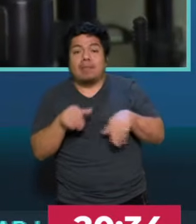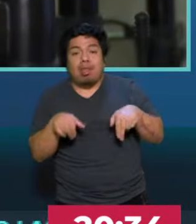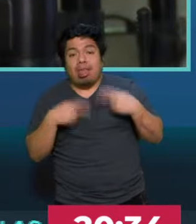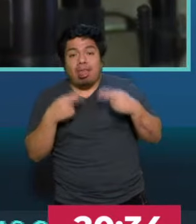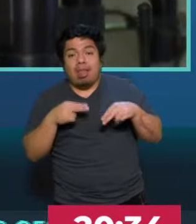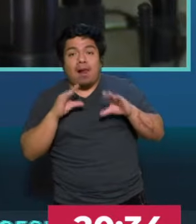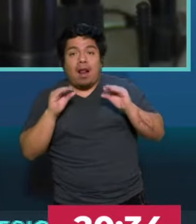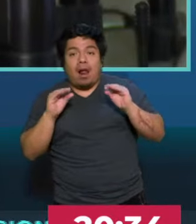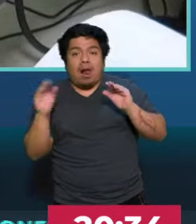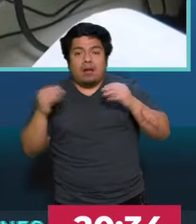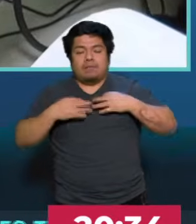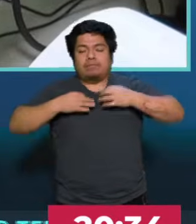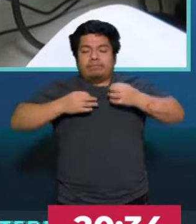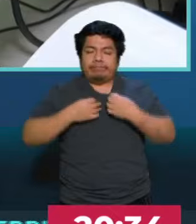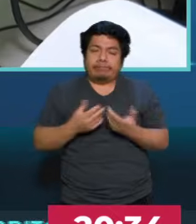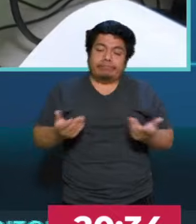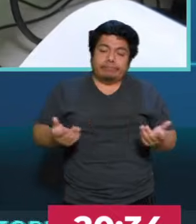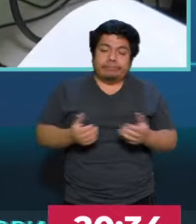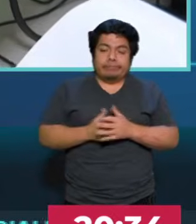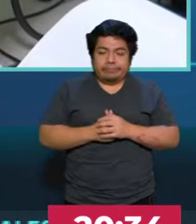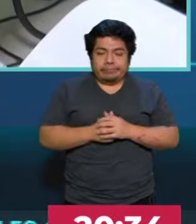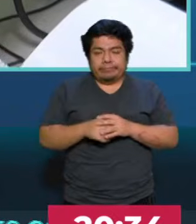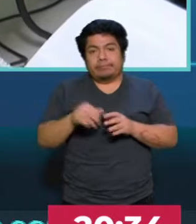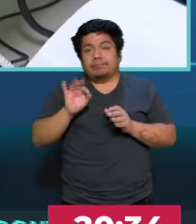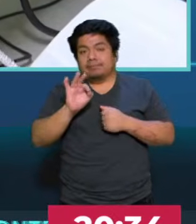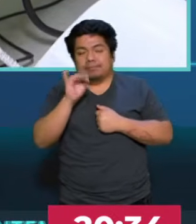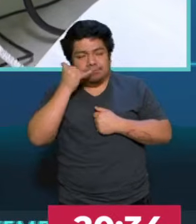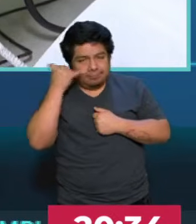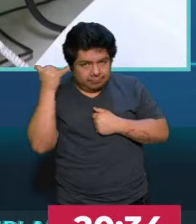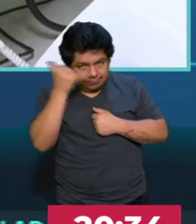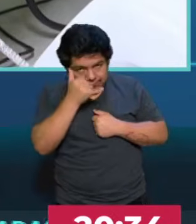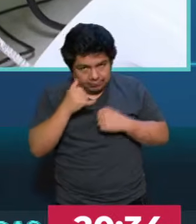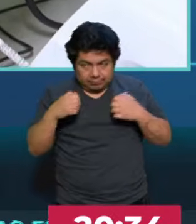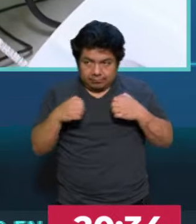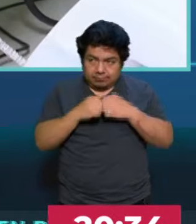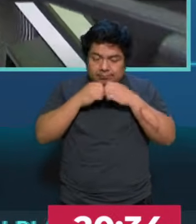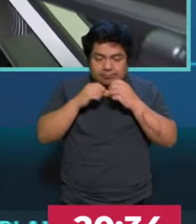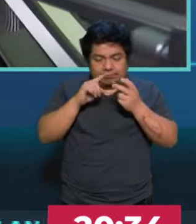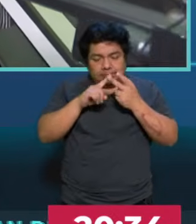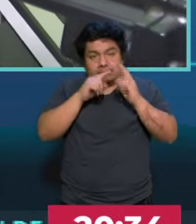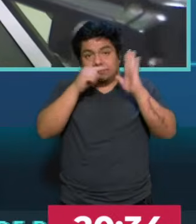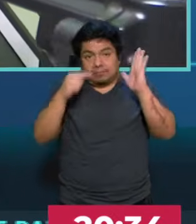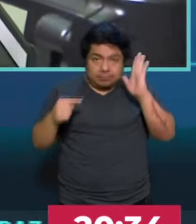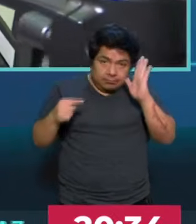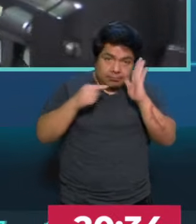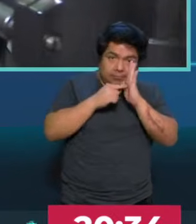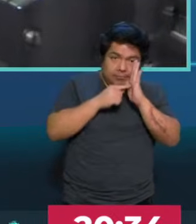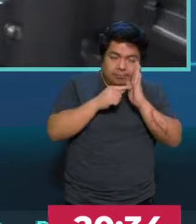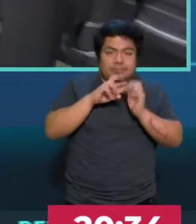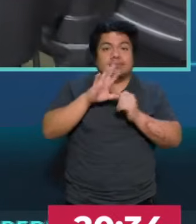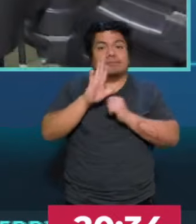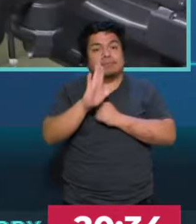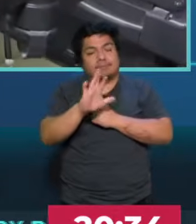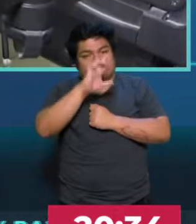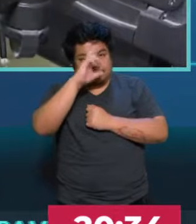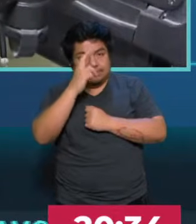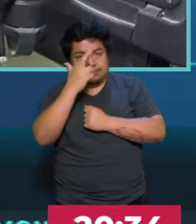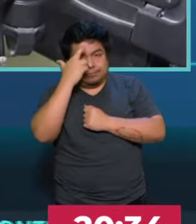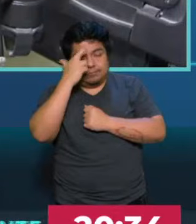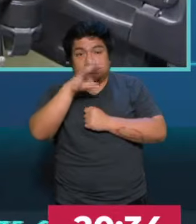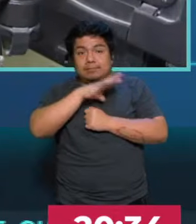registrado en la cámara. Entonces, sean llamadas de emergencia, se trate de los botones de auxilio, hay que recordar que existe un